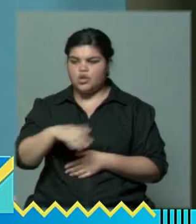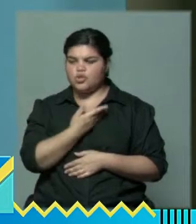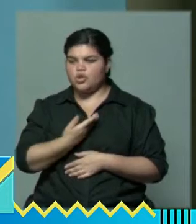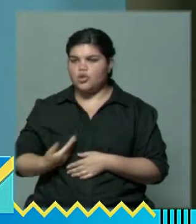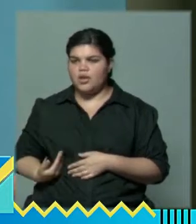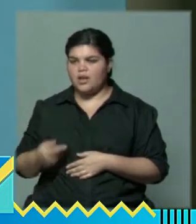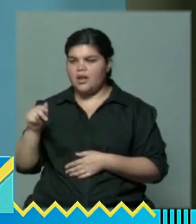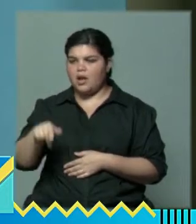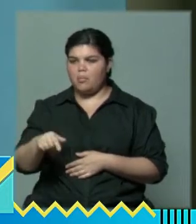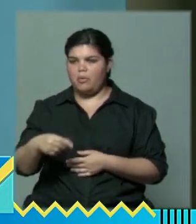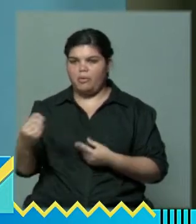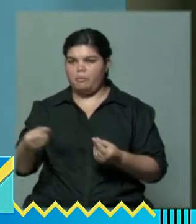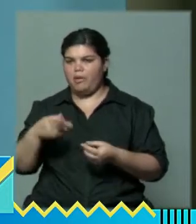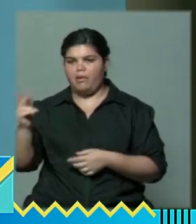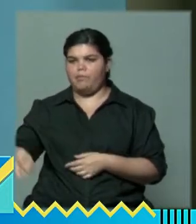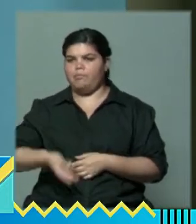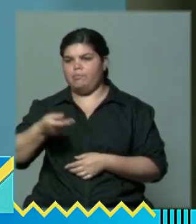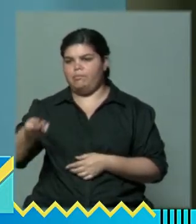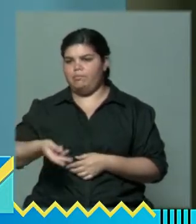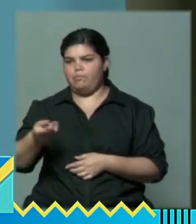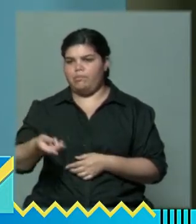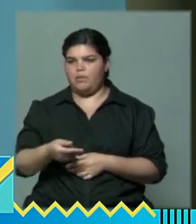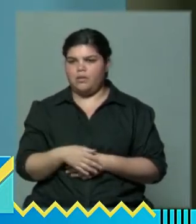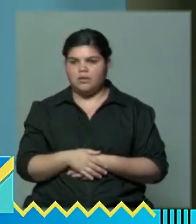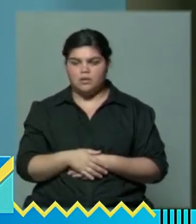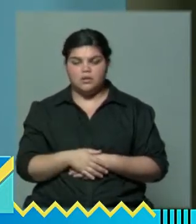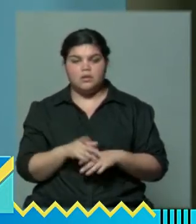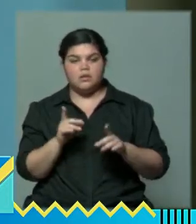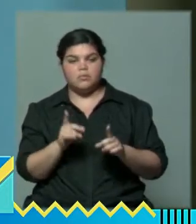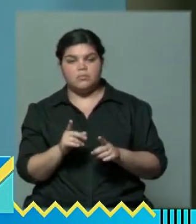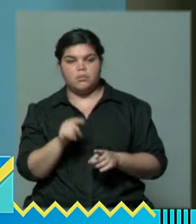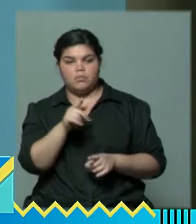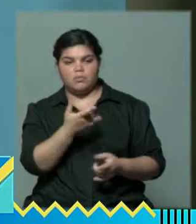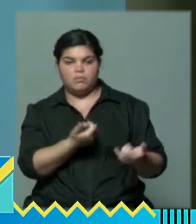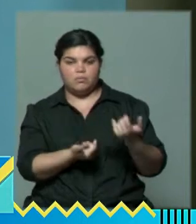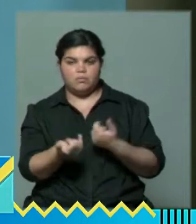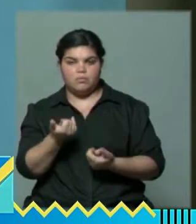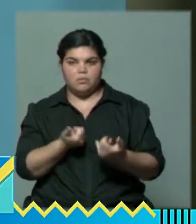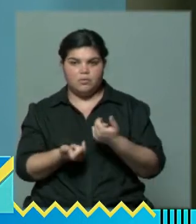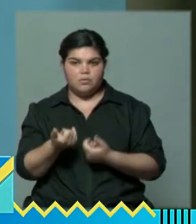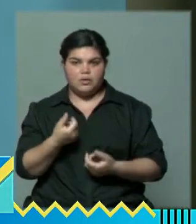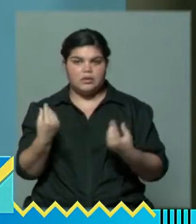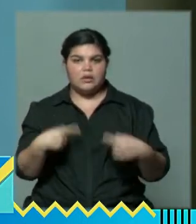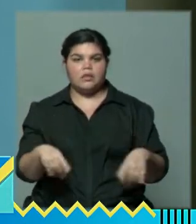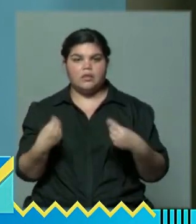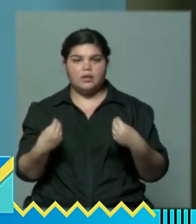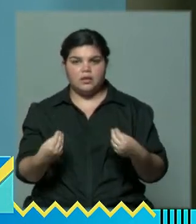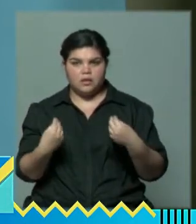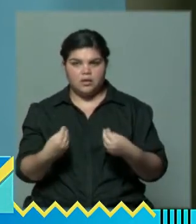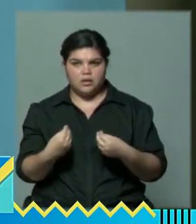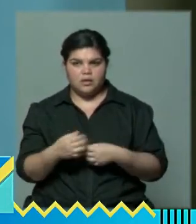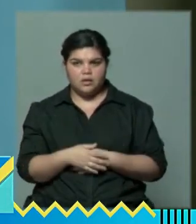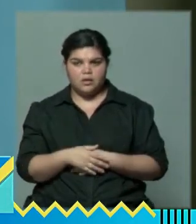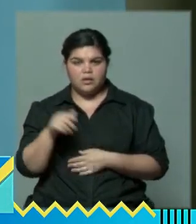frase que utilizó él, varios medios lo levantaron y hace eco justamente a esta medida de intentar de modificar